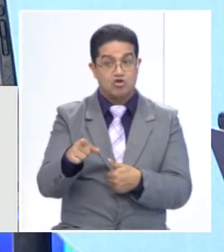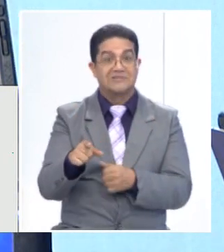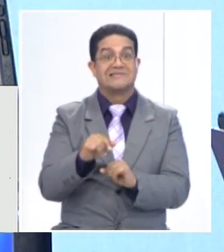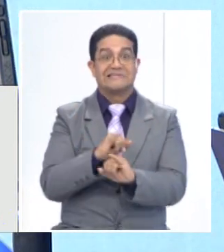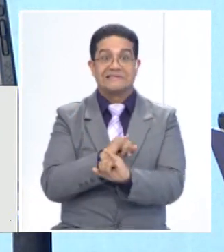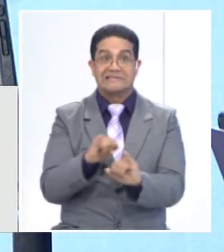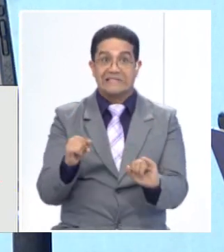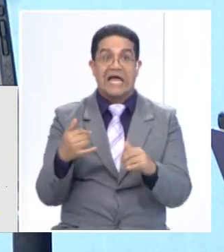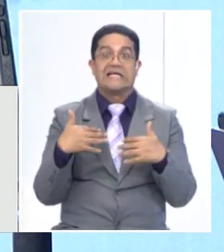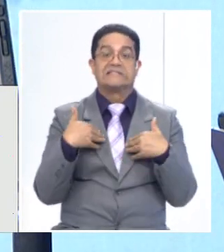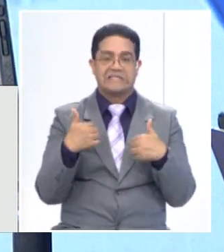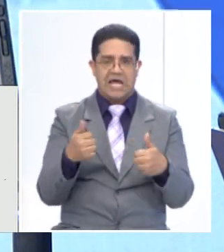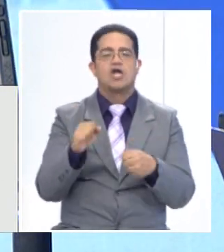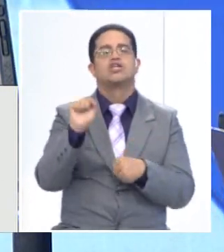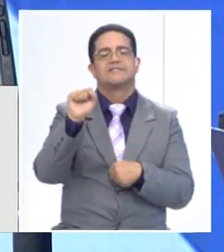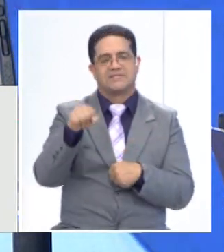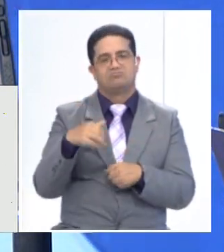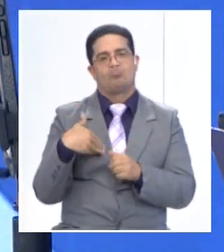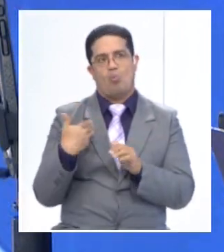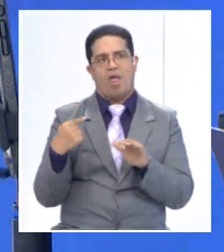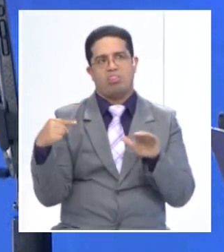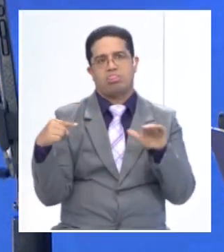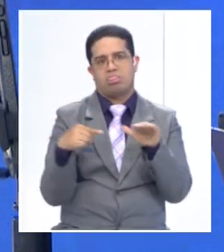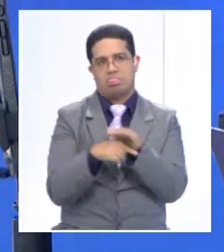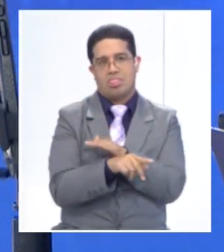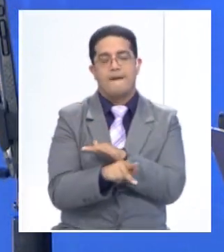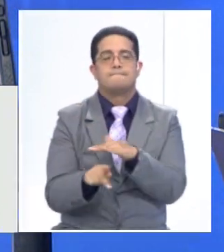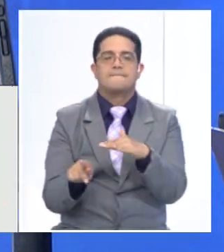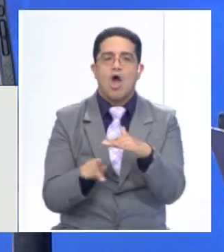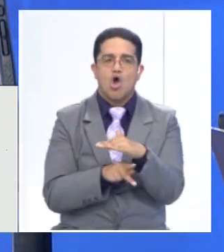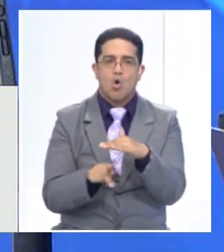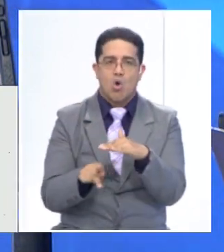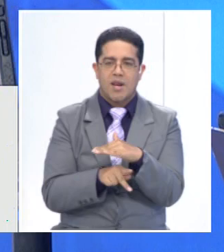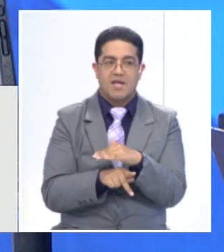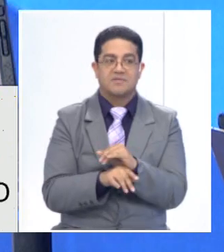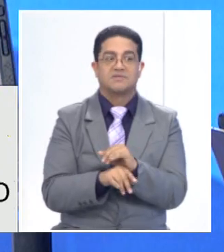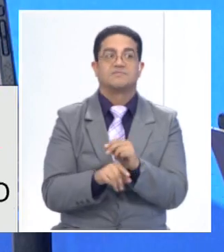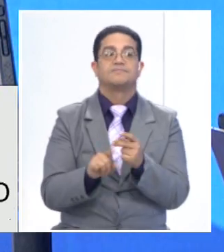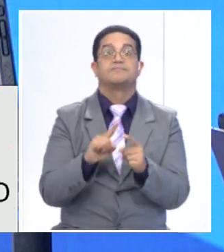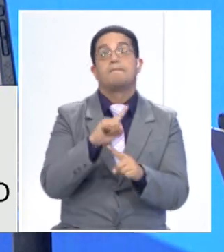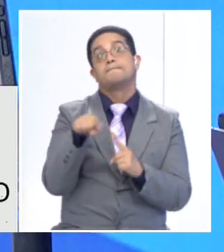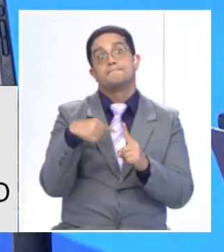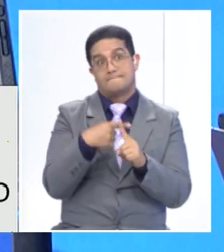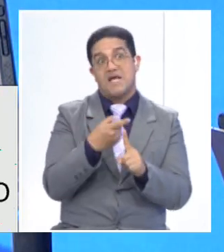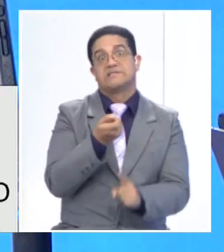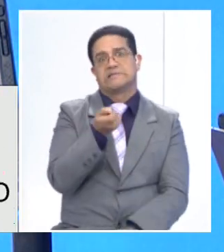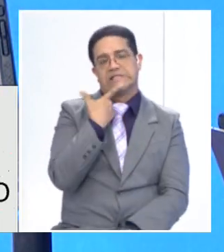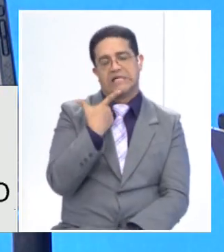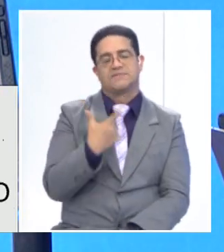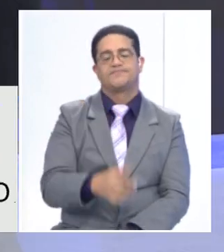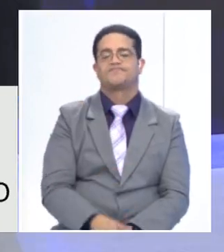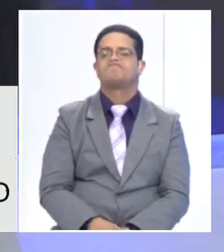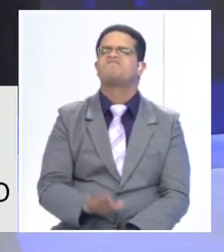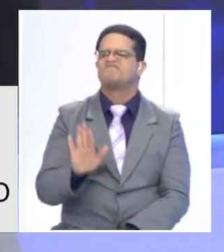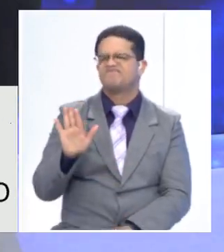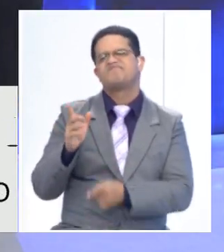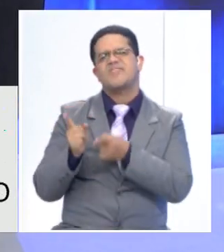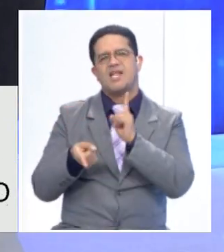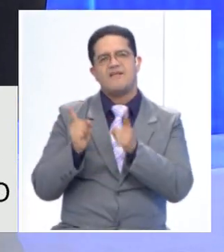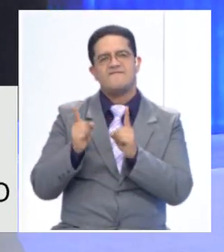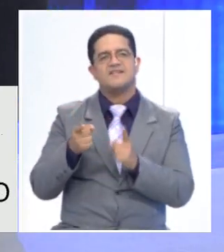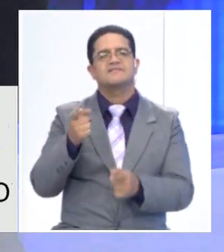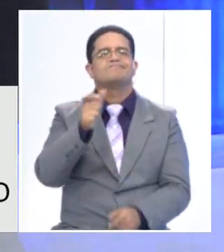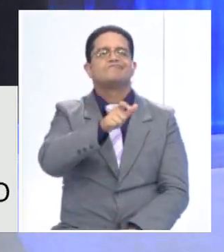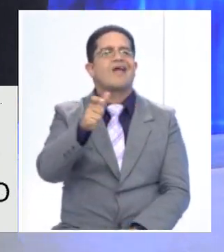ese momento sí puede acudir y una vez habiendo recibido el tratamiento adecuado. Claro, a veces hay una